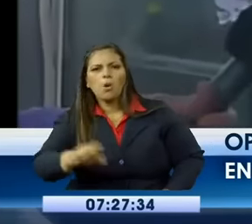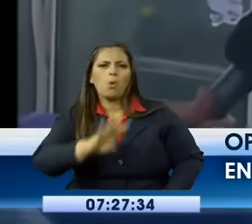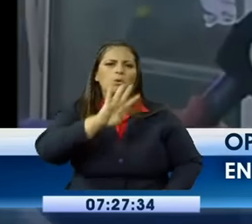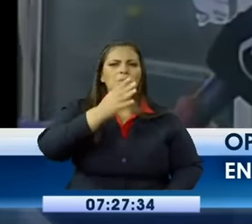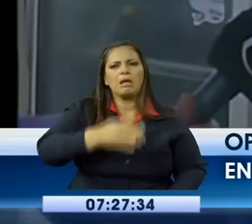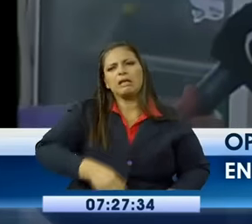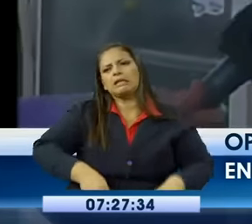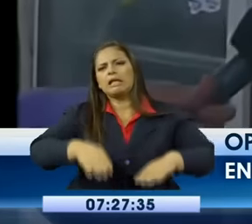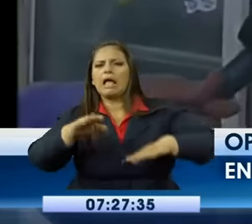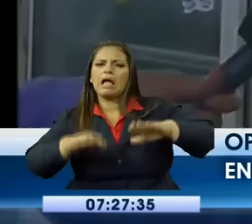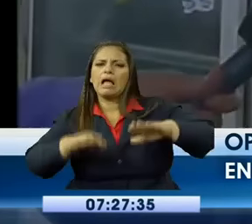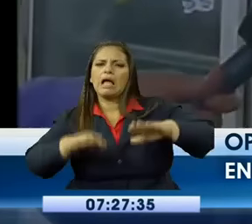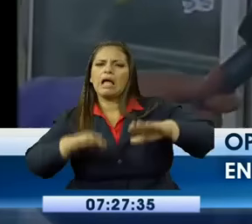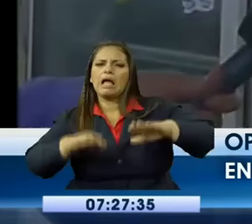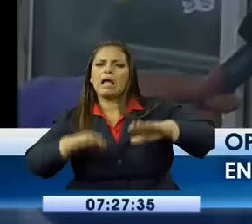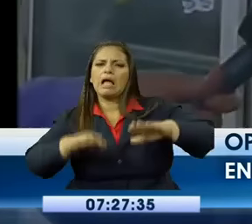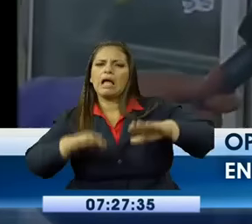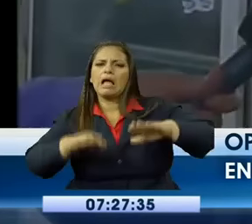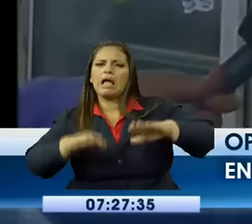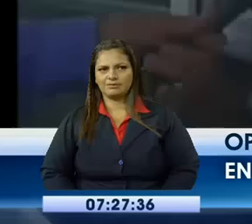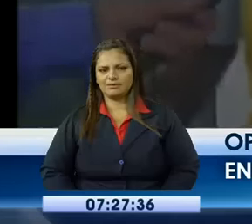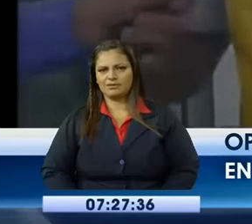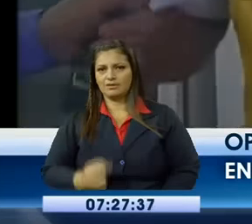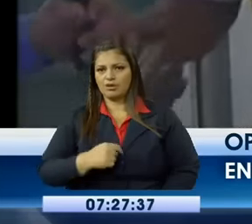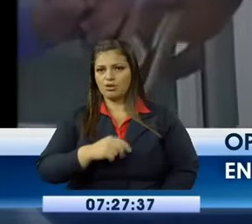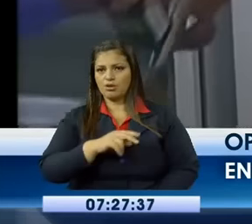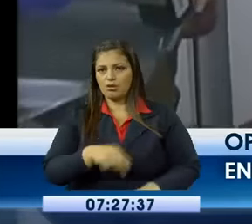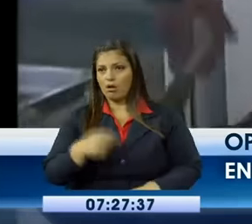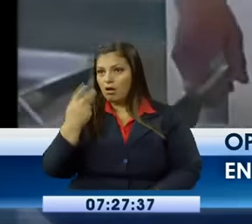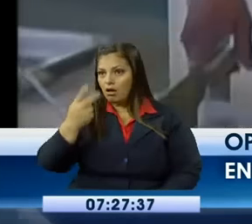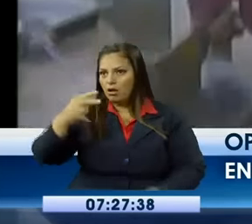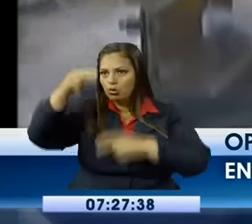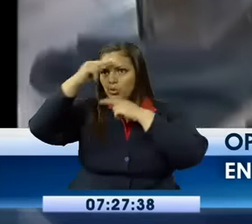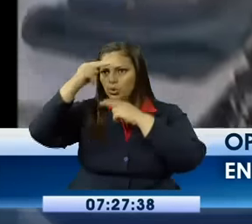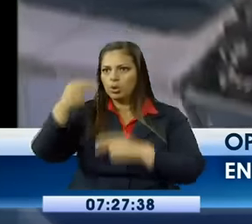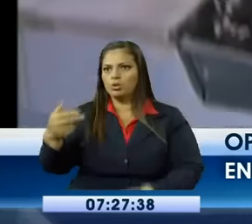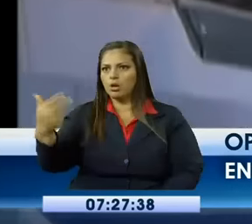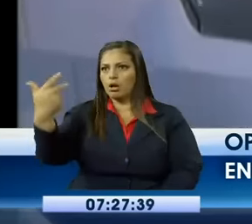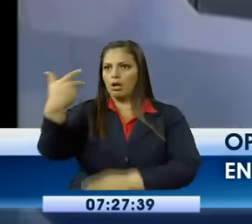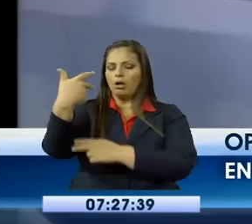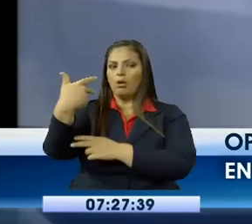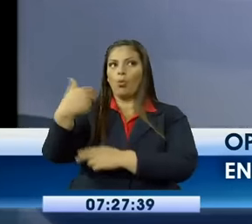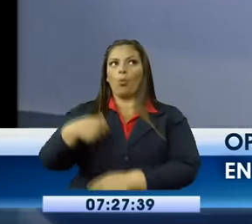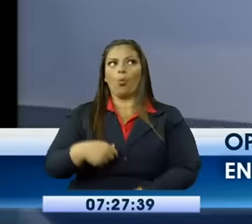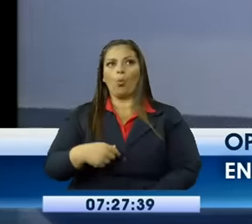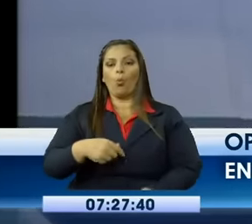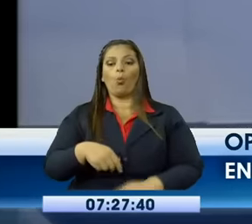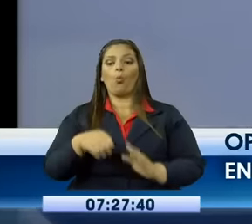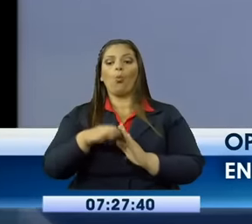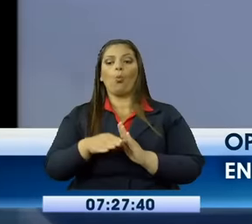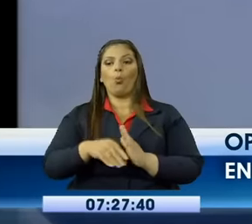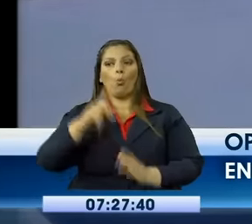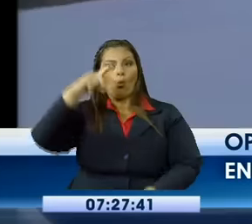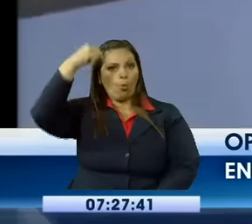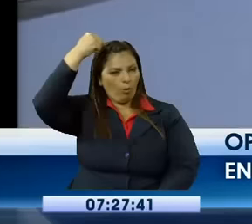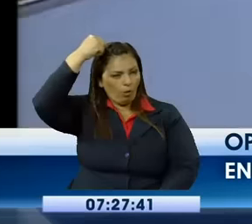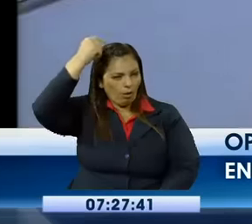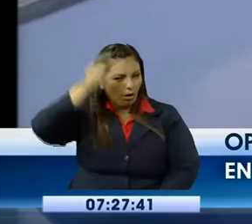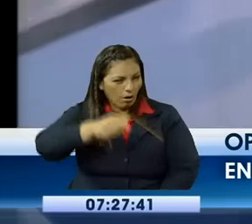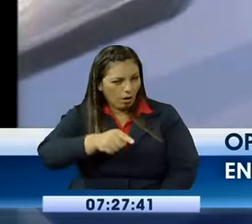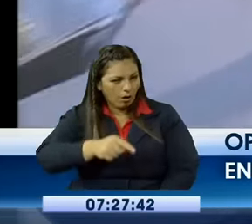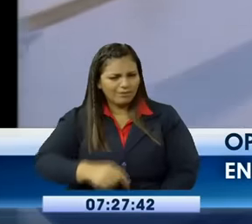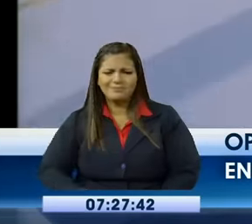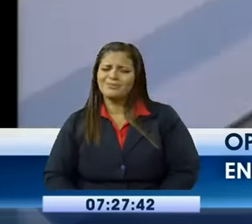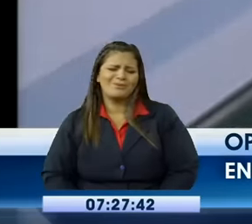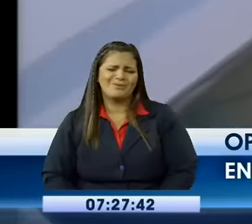Así. ¿No porque están las cámaras? No, nada que ver, nada. Precio normal. Sí. Conchas frescas. Recién llegada. No, amigo, muchas gracias. Vamos a